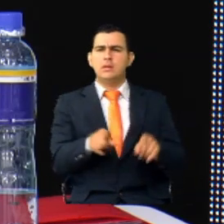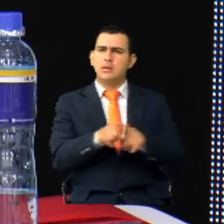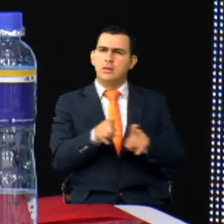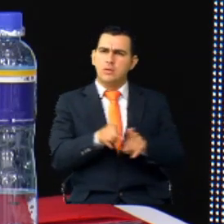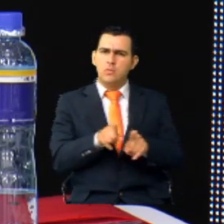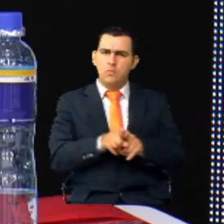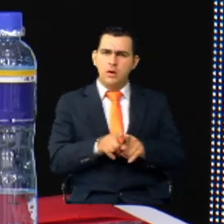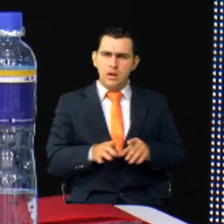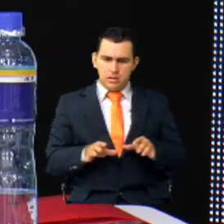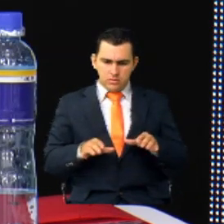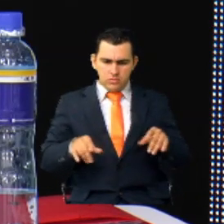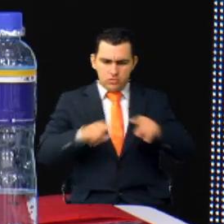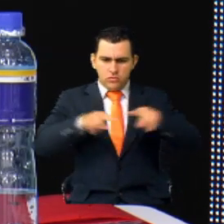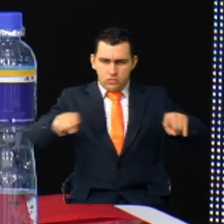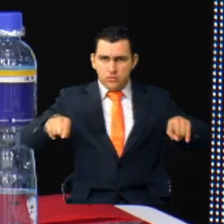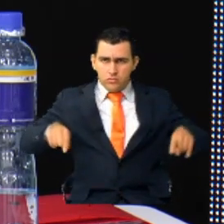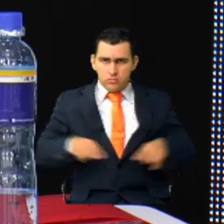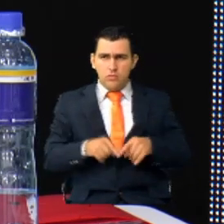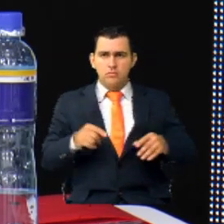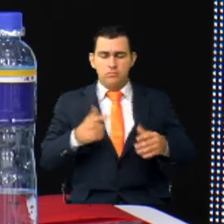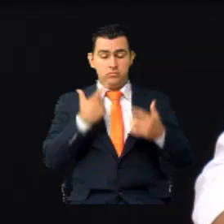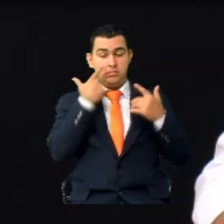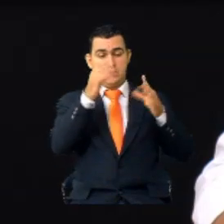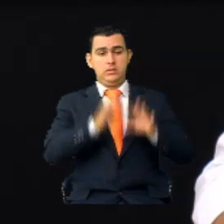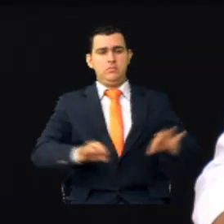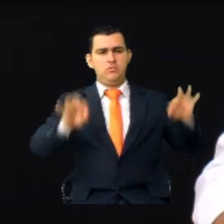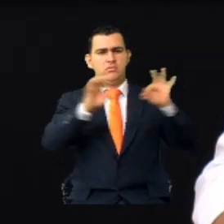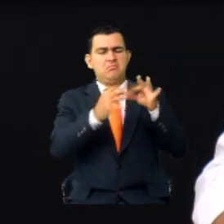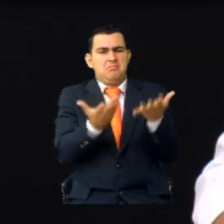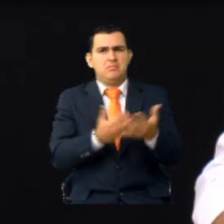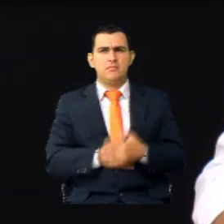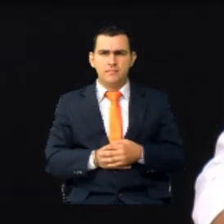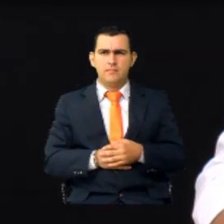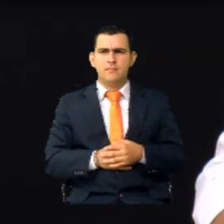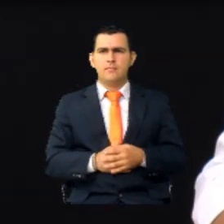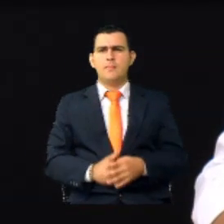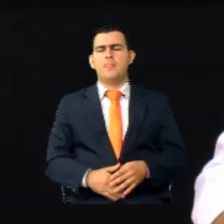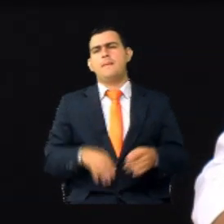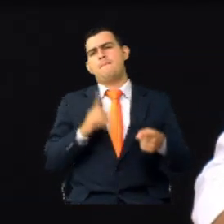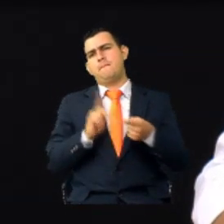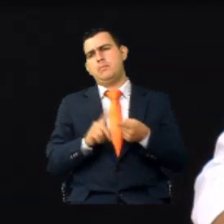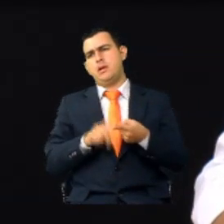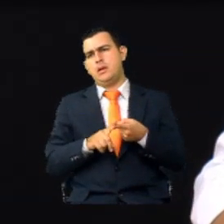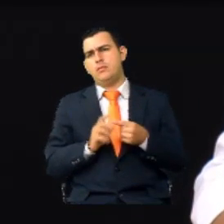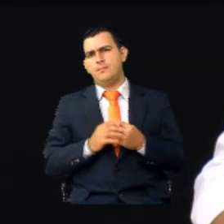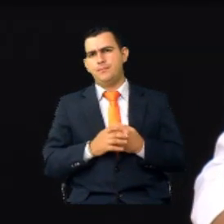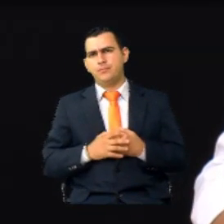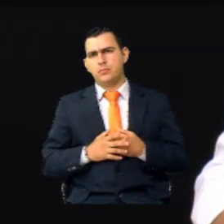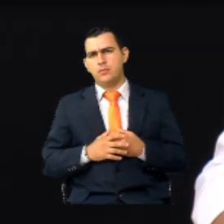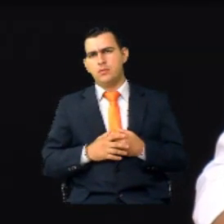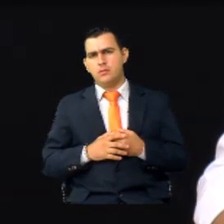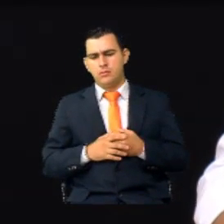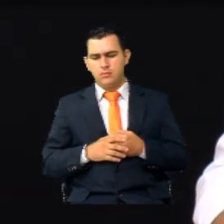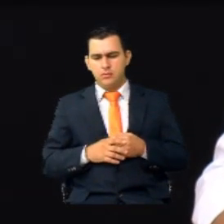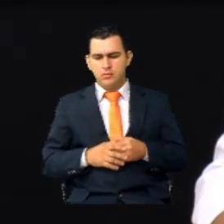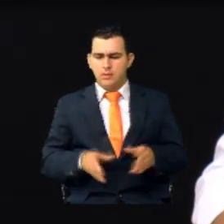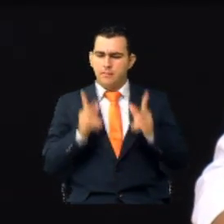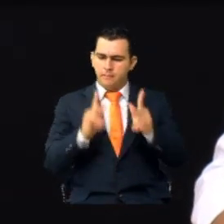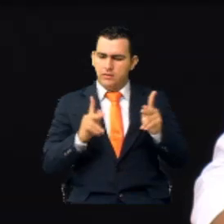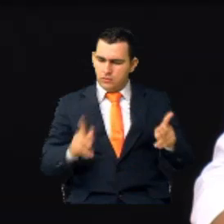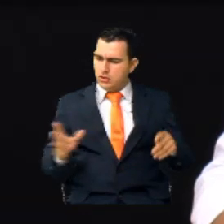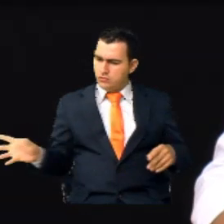de los proyectos de autoconstrucción? Tiene varias ventajas. Primero, que se involucra a la comunidad en el